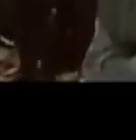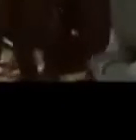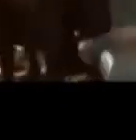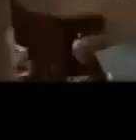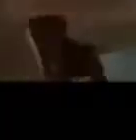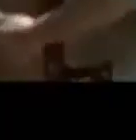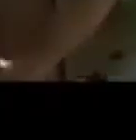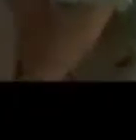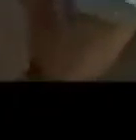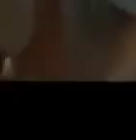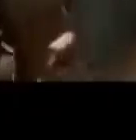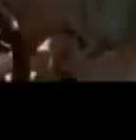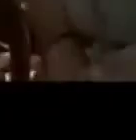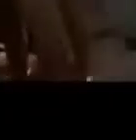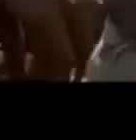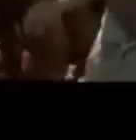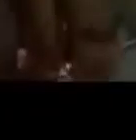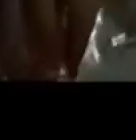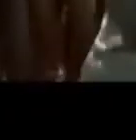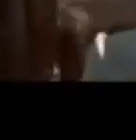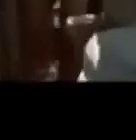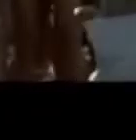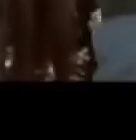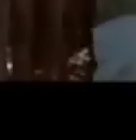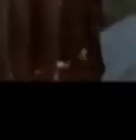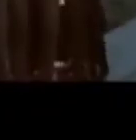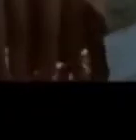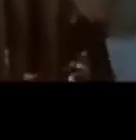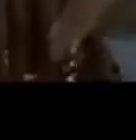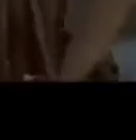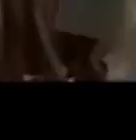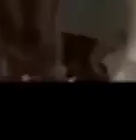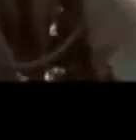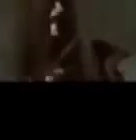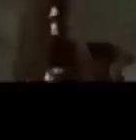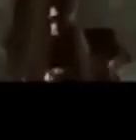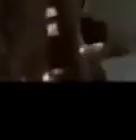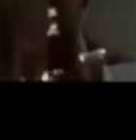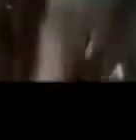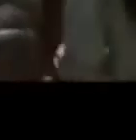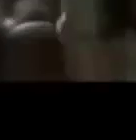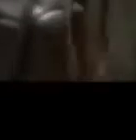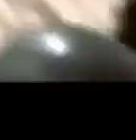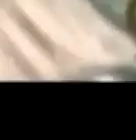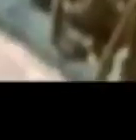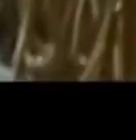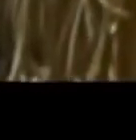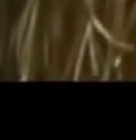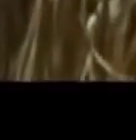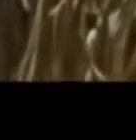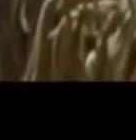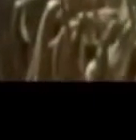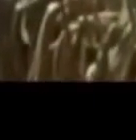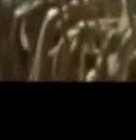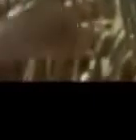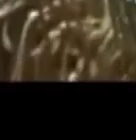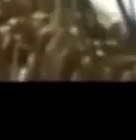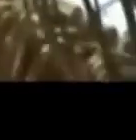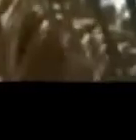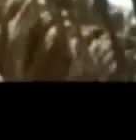bendice, hija. Dios te bendice. Dios os perdona y os ama a todos. Ala, ala, que Dios os perdona.